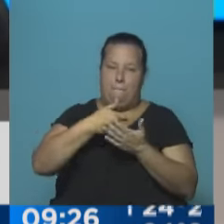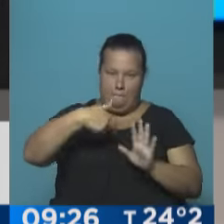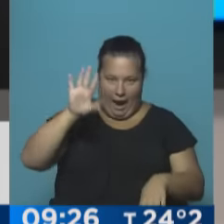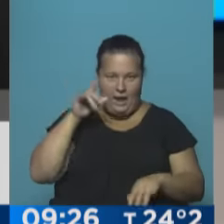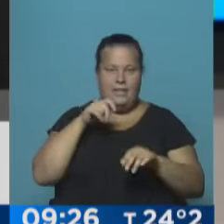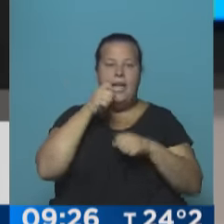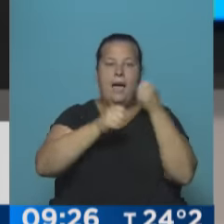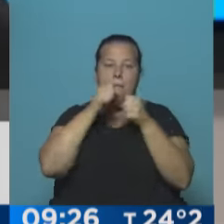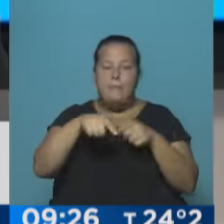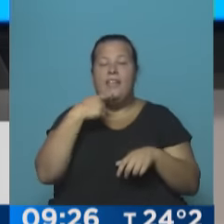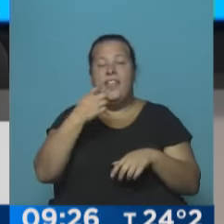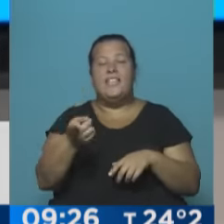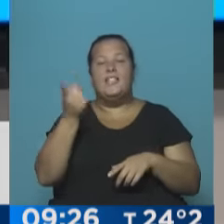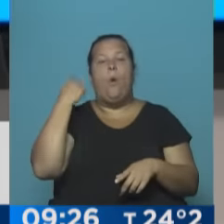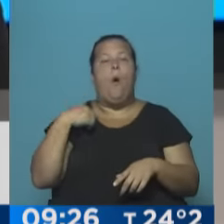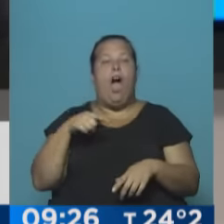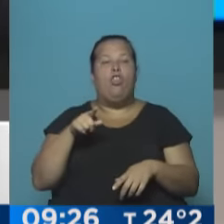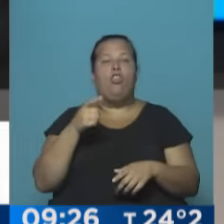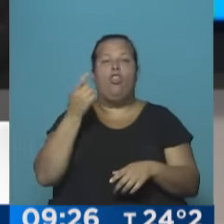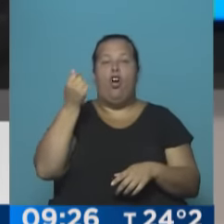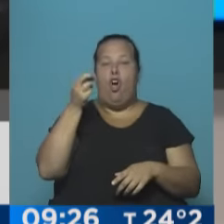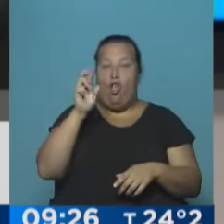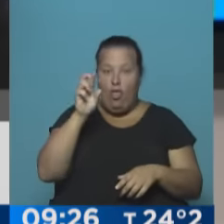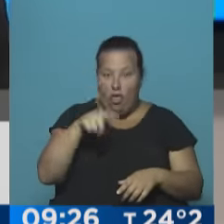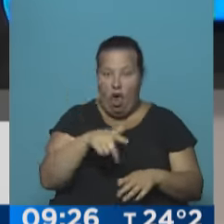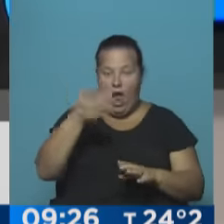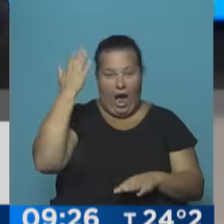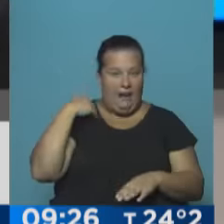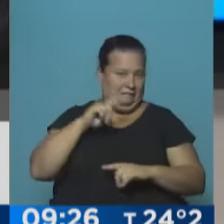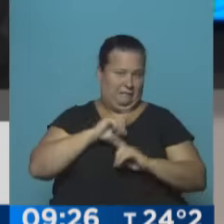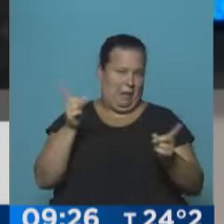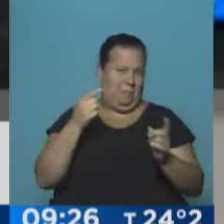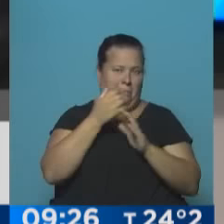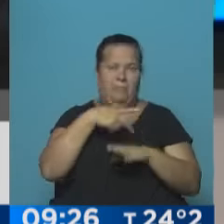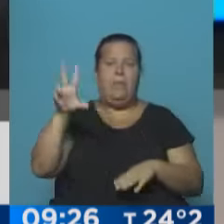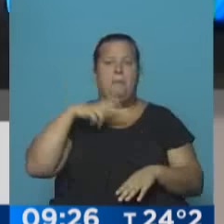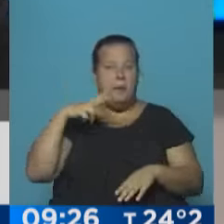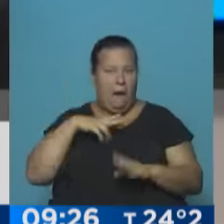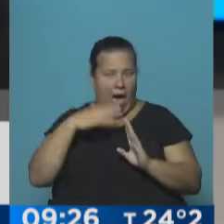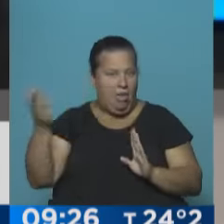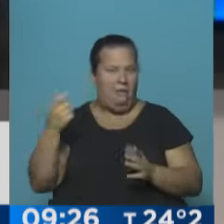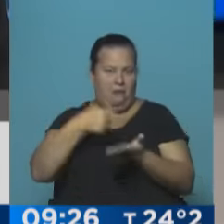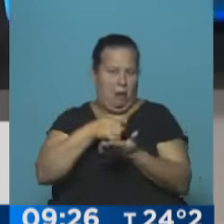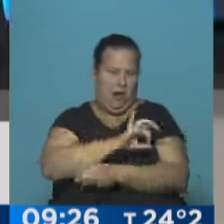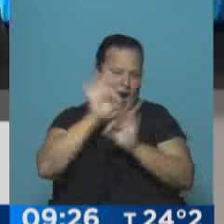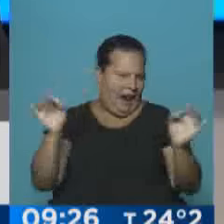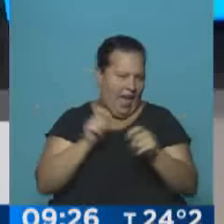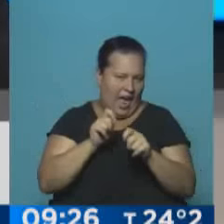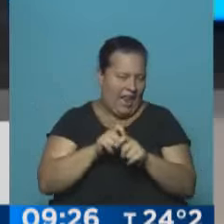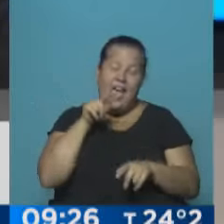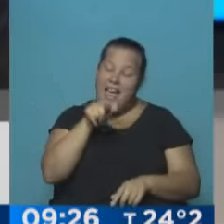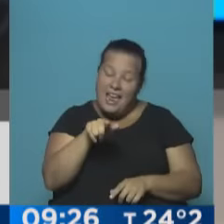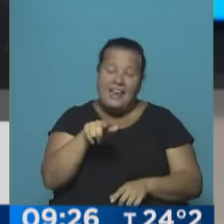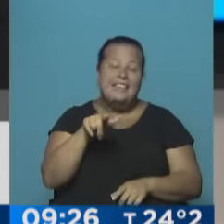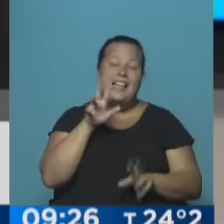distribuidoras la verdad que cuando hasta cuando tuvieron la tarifa dolarizada que fueron los primeros años después las privatizaciones no invirtió en lo que tenían que invertir Me parece que